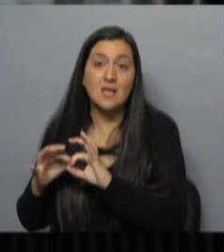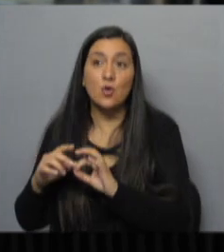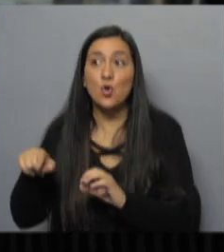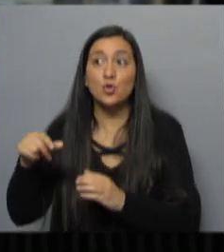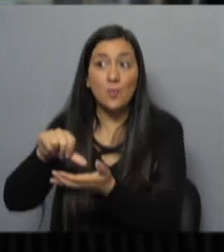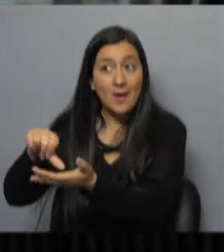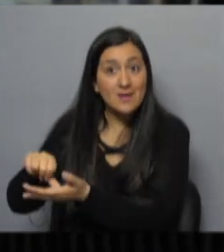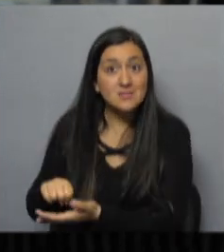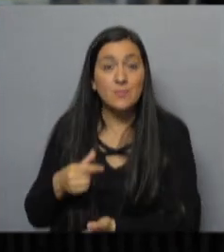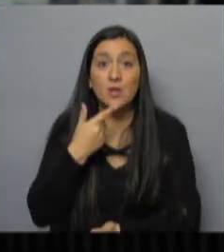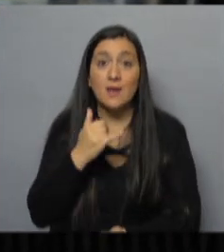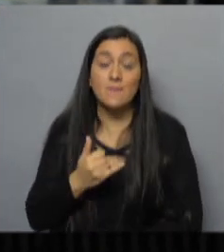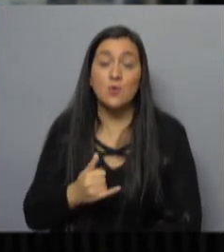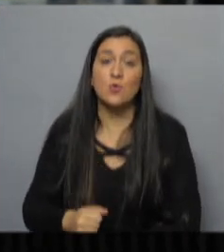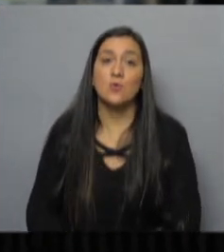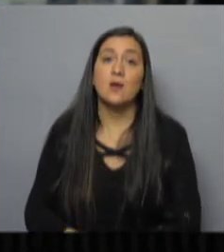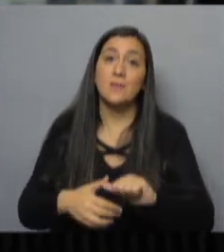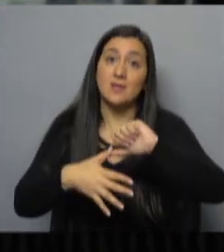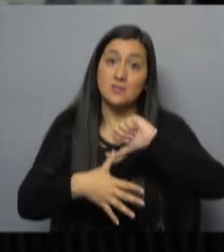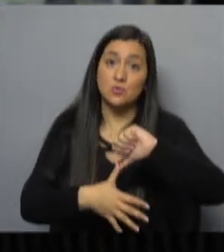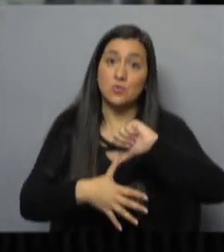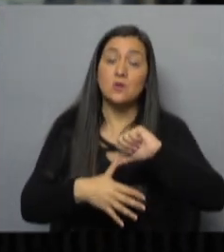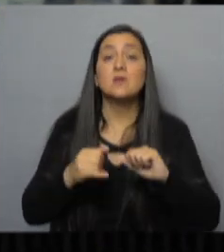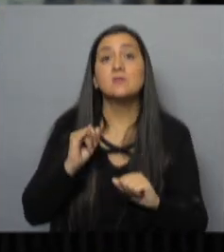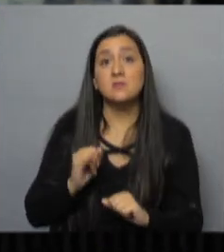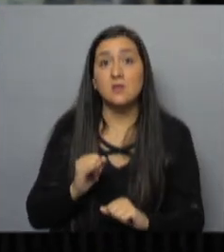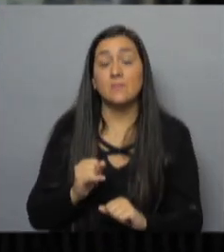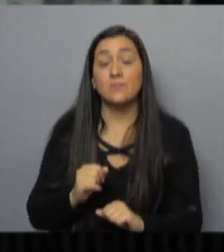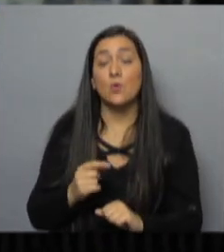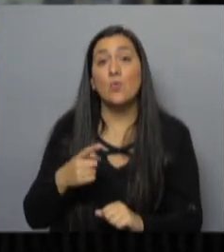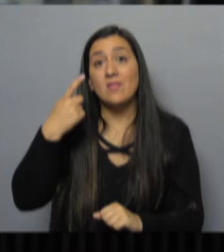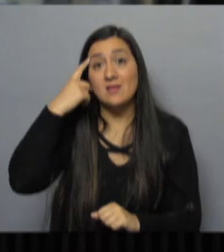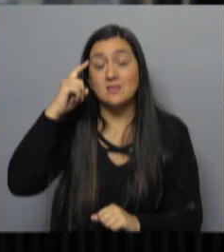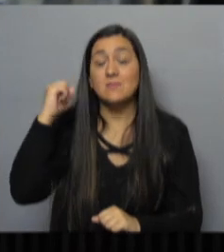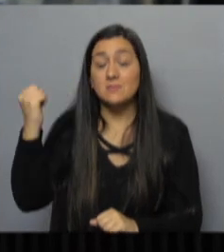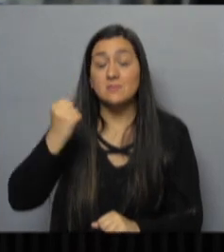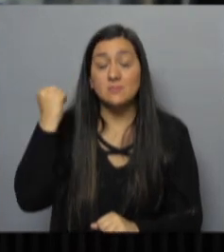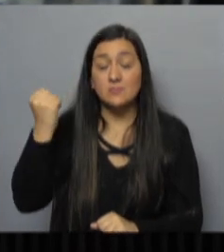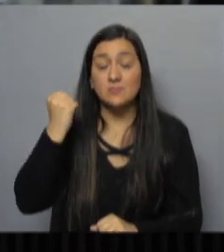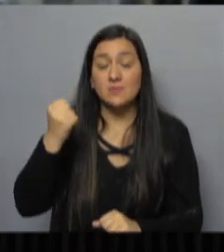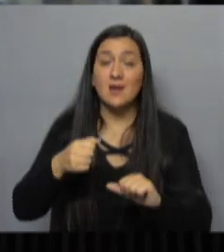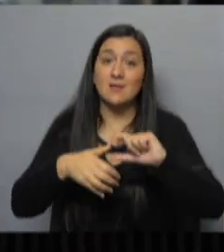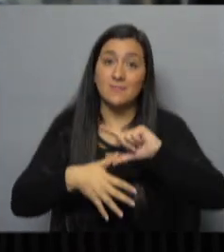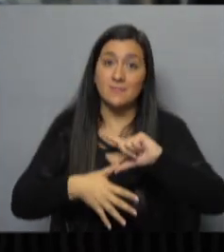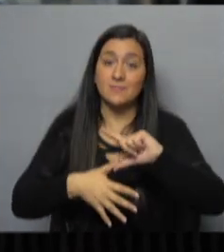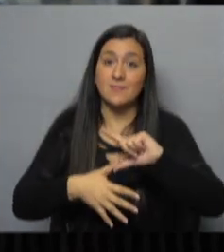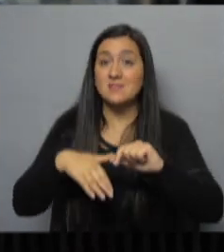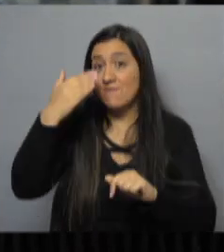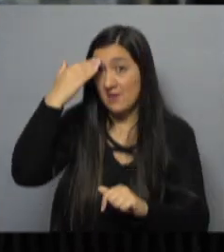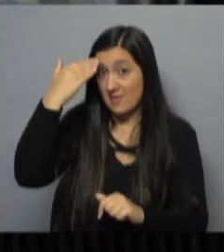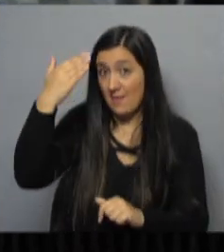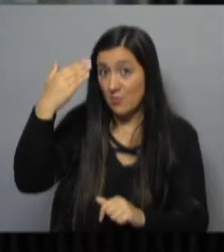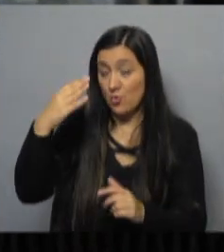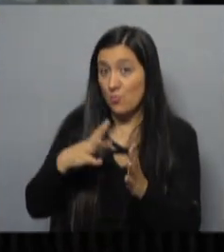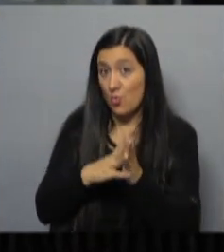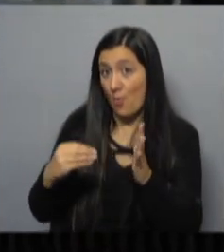sociales, por ejemplo, en el resto de América del Sur? Por supuesto, una de las inspiraciones importantes en América Latina de coaliciones es el Frente Amplio Uruguay.